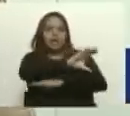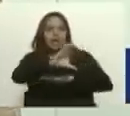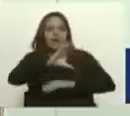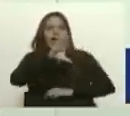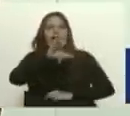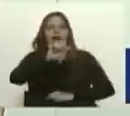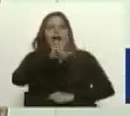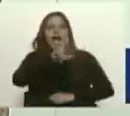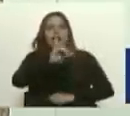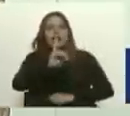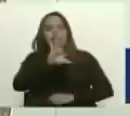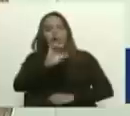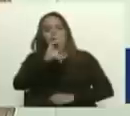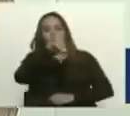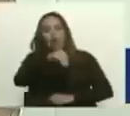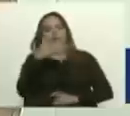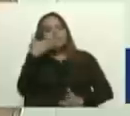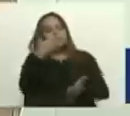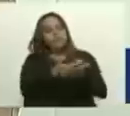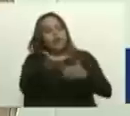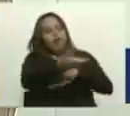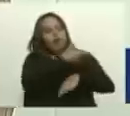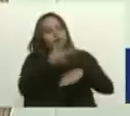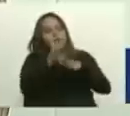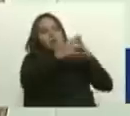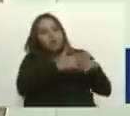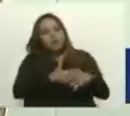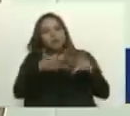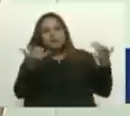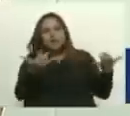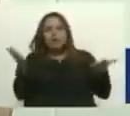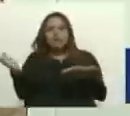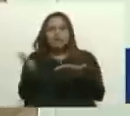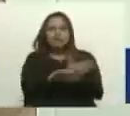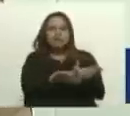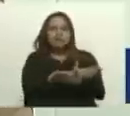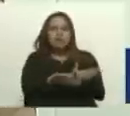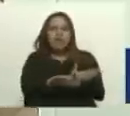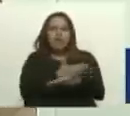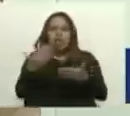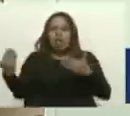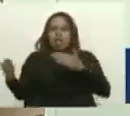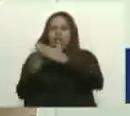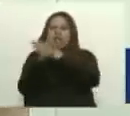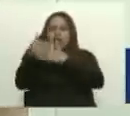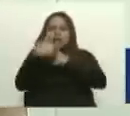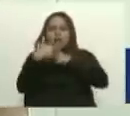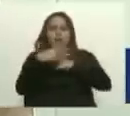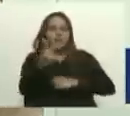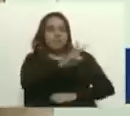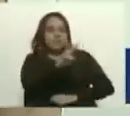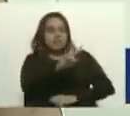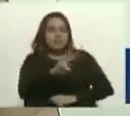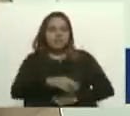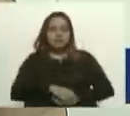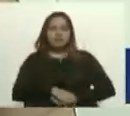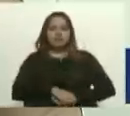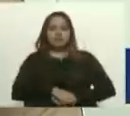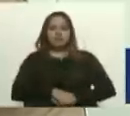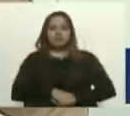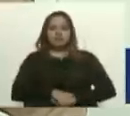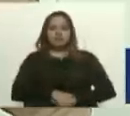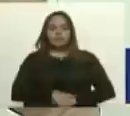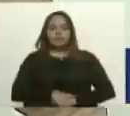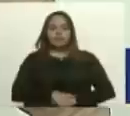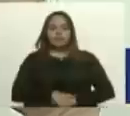al gobierno de los Estados Unidos eliminar las sanciones contra Venezuela, de alguna